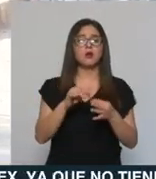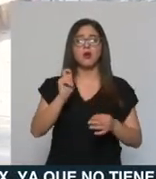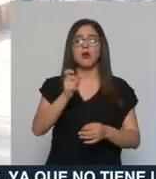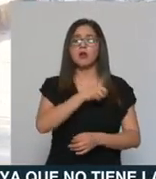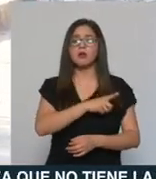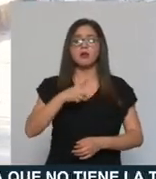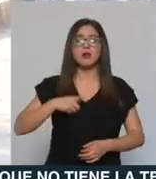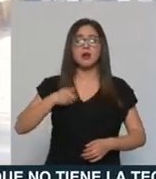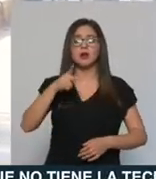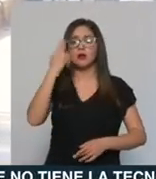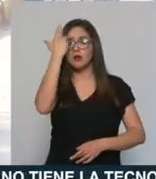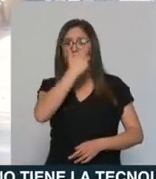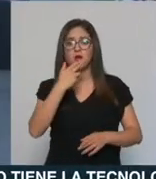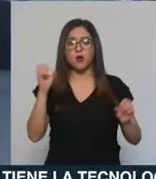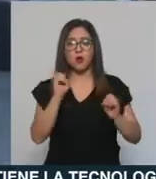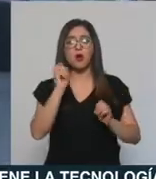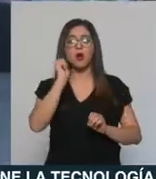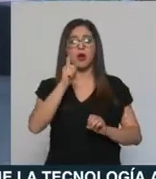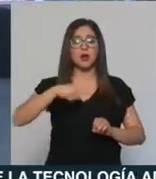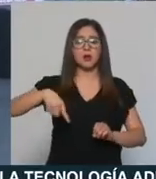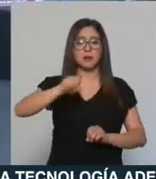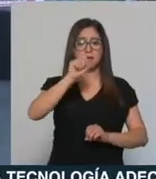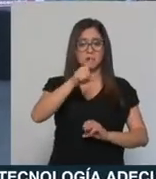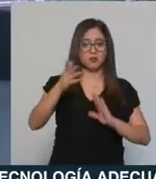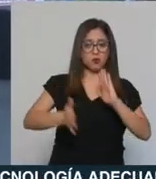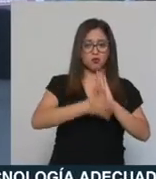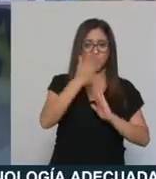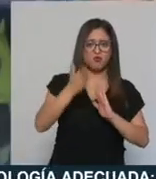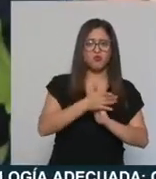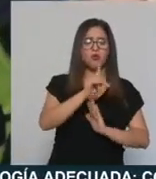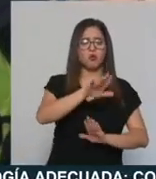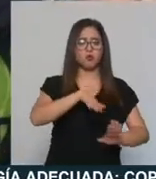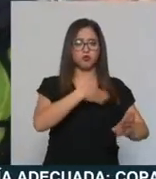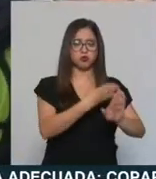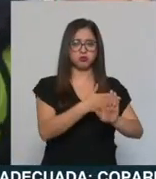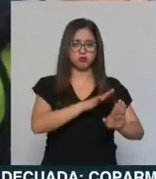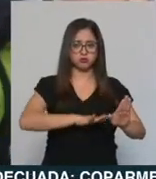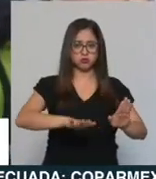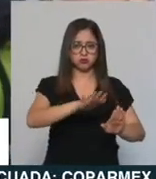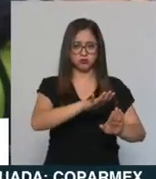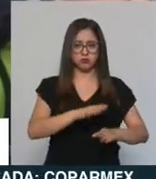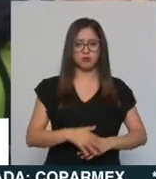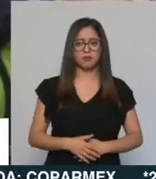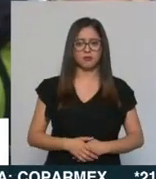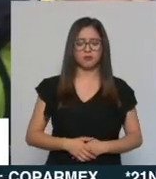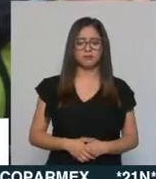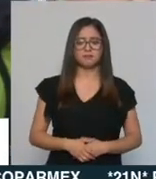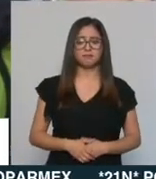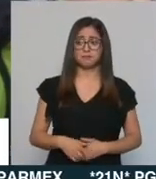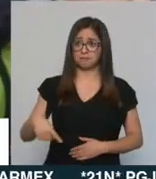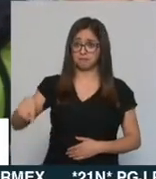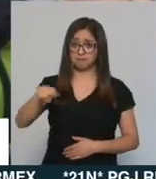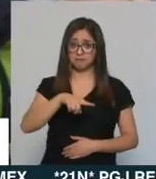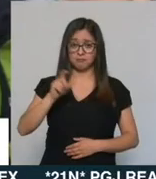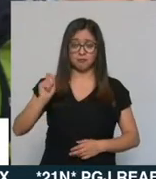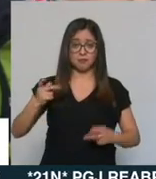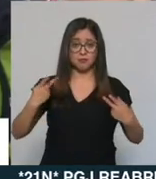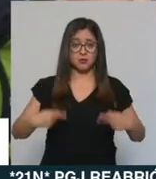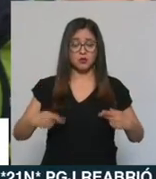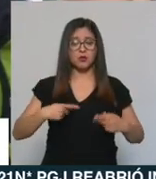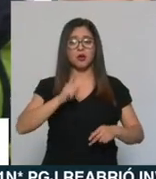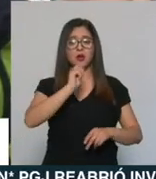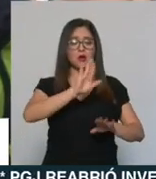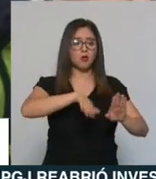irregular e incluso bajo amenazas por parte de la constructora. A la gente la intimidan y le hacen la vida imposible